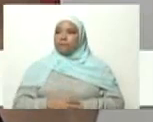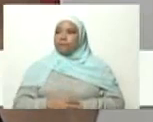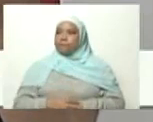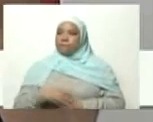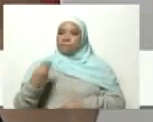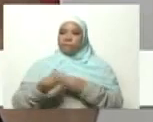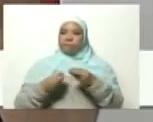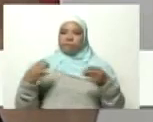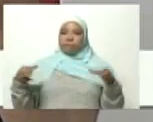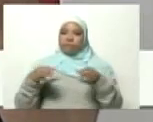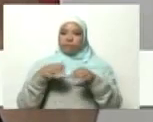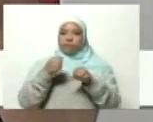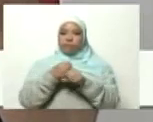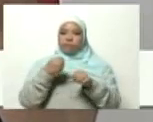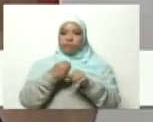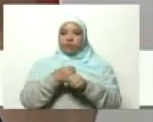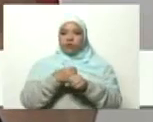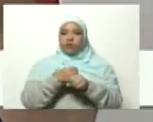engañaron.